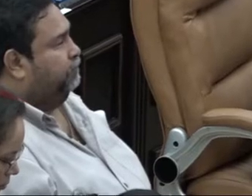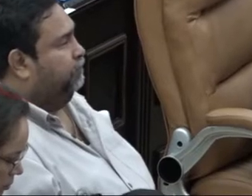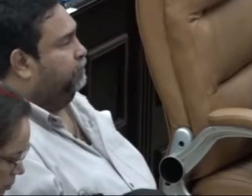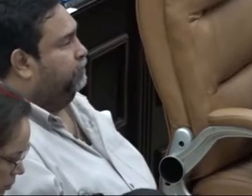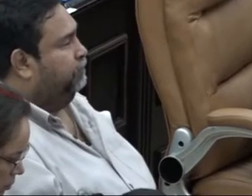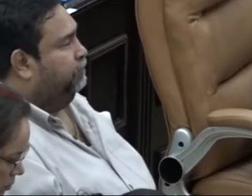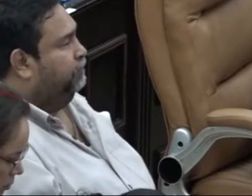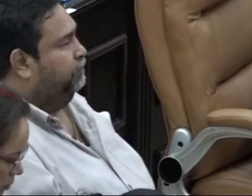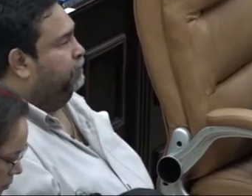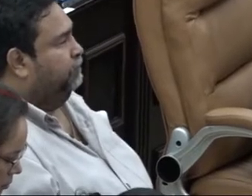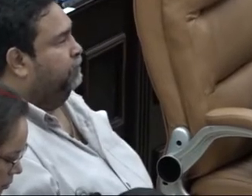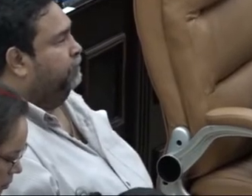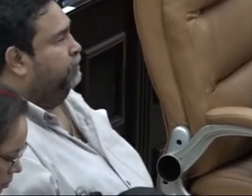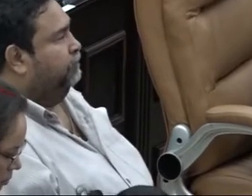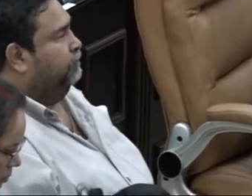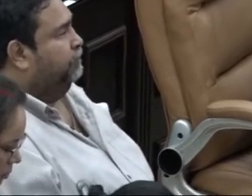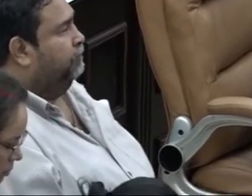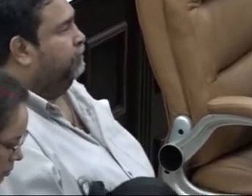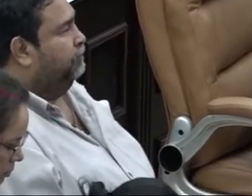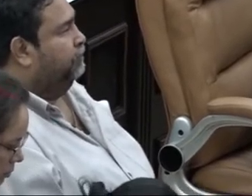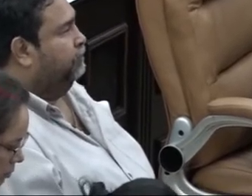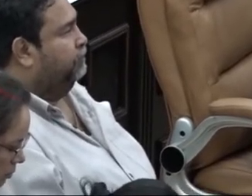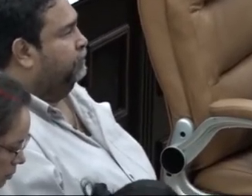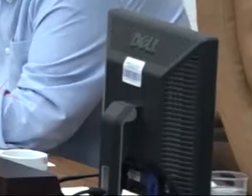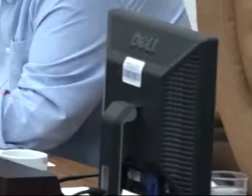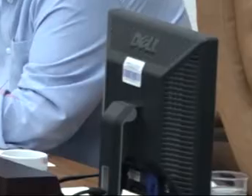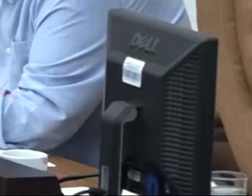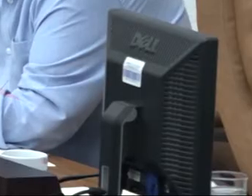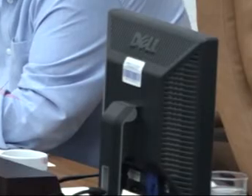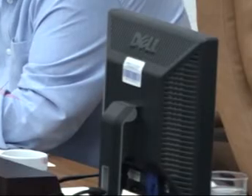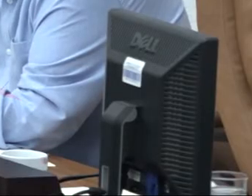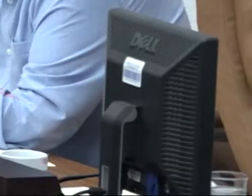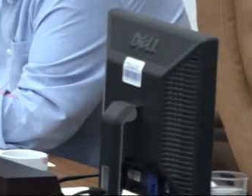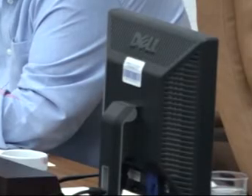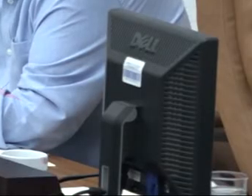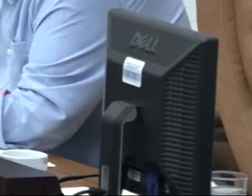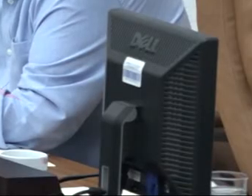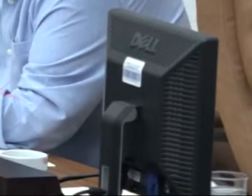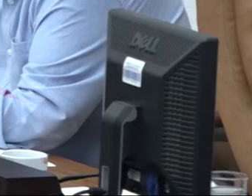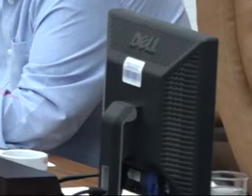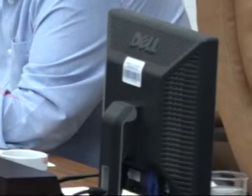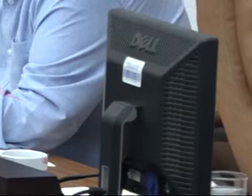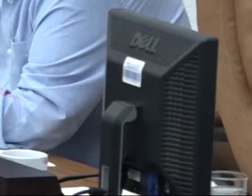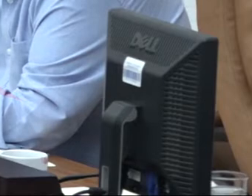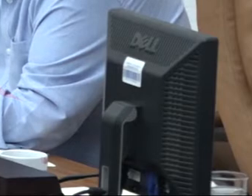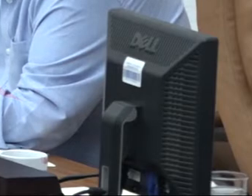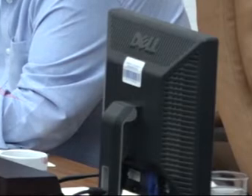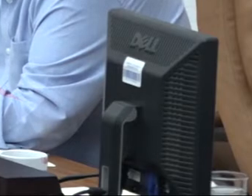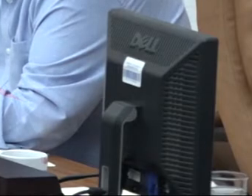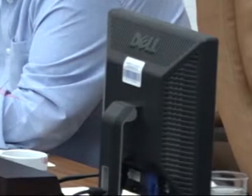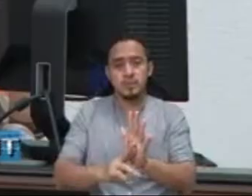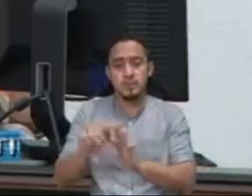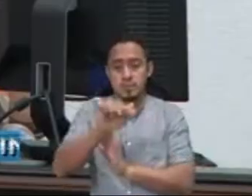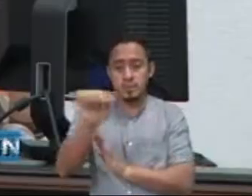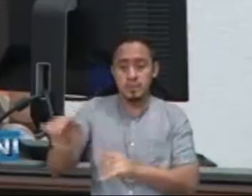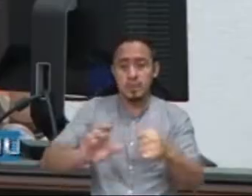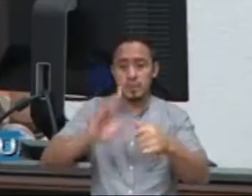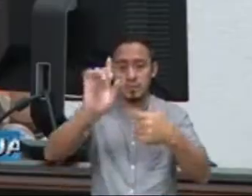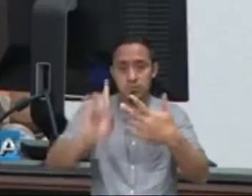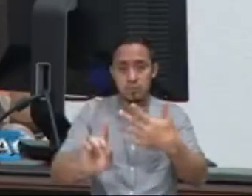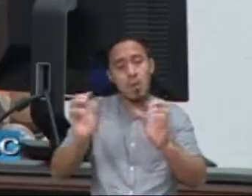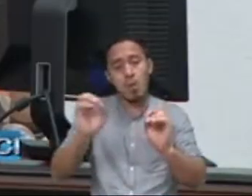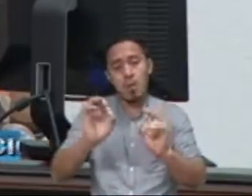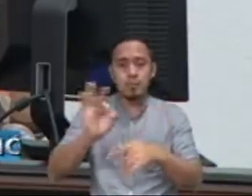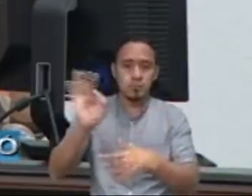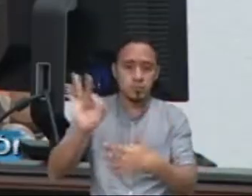de 72 horas sin costo alguno, debiendo poner en conocimiento al representante legal de cada una o a quien haga